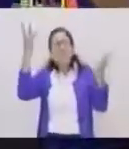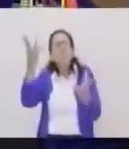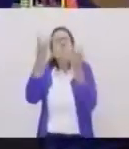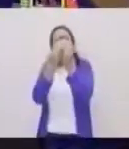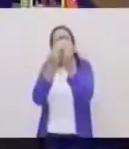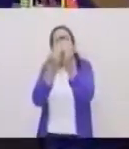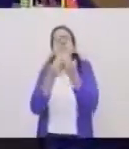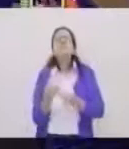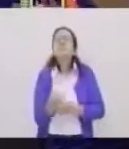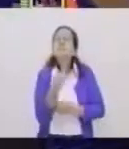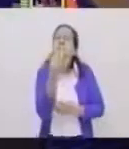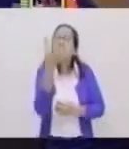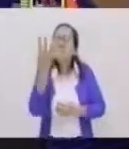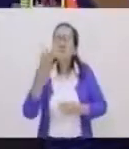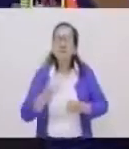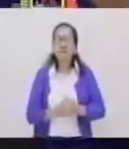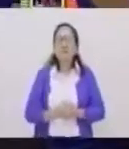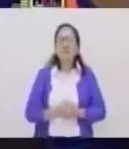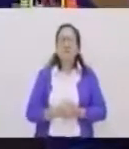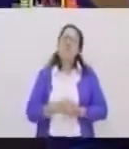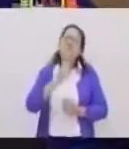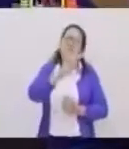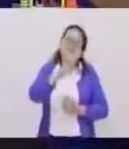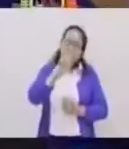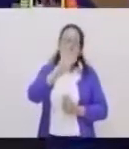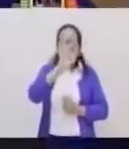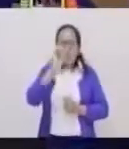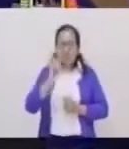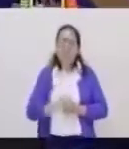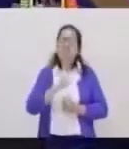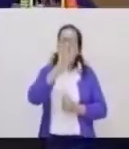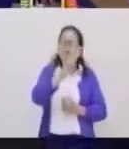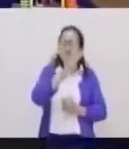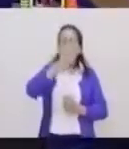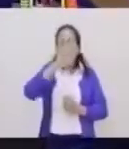más 80. ¿Cuánto nos daría?